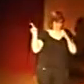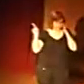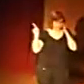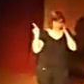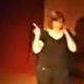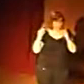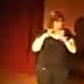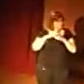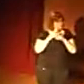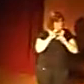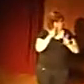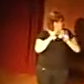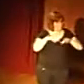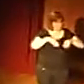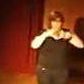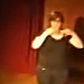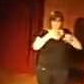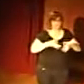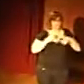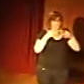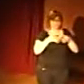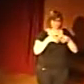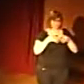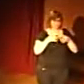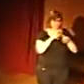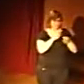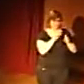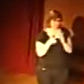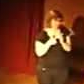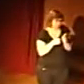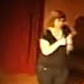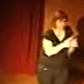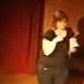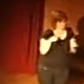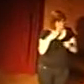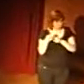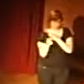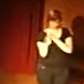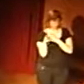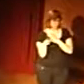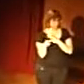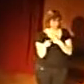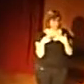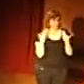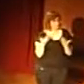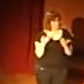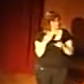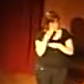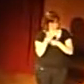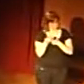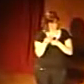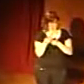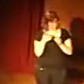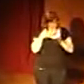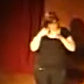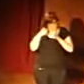en el caso de las vistas monumentales siempre fue al rebufo de perz villamil hizo muy pocas muy pocas Pero ha hecho y es lo que